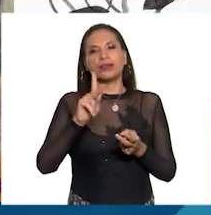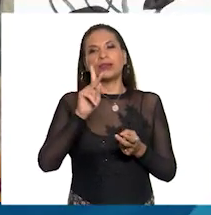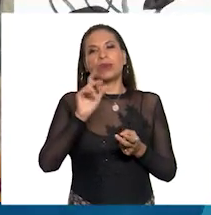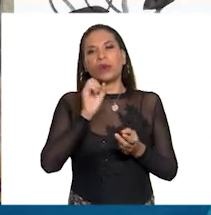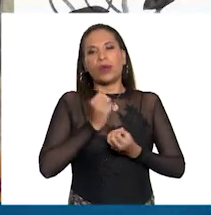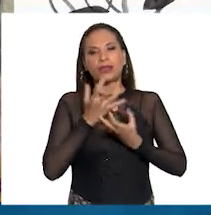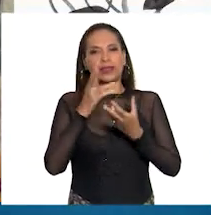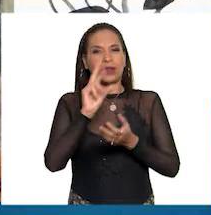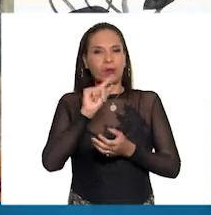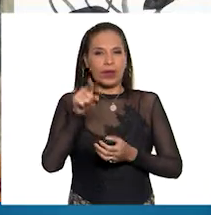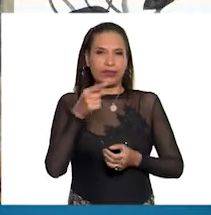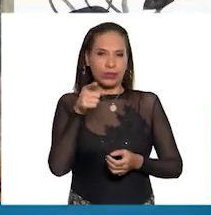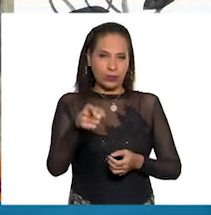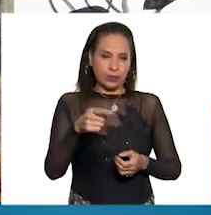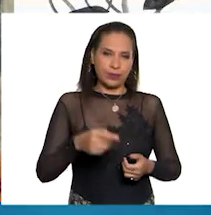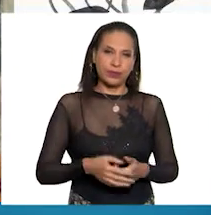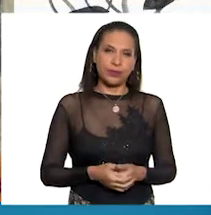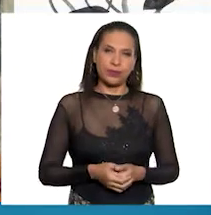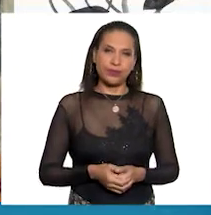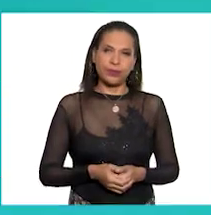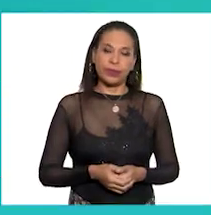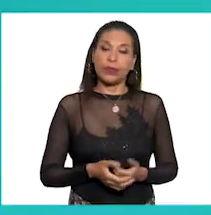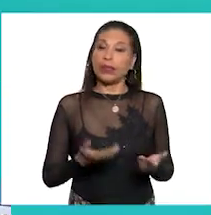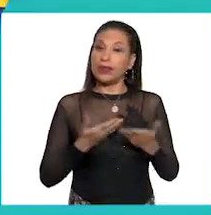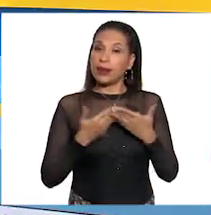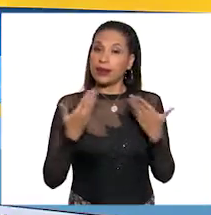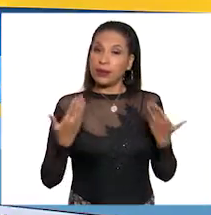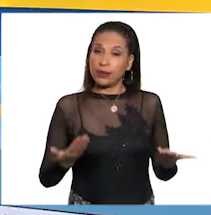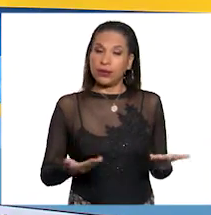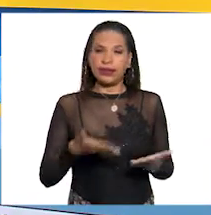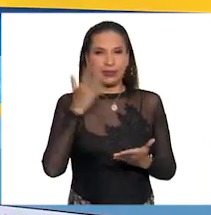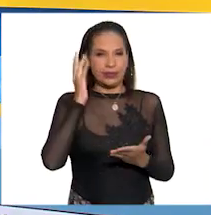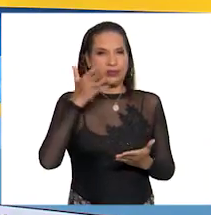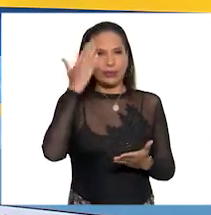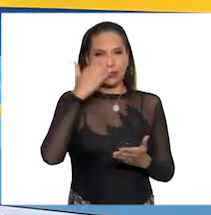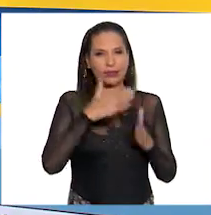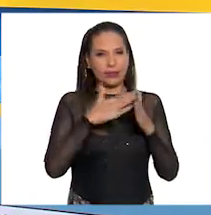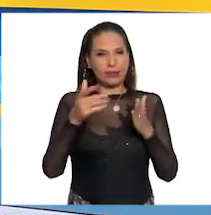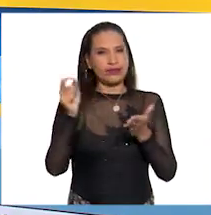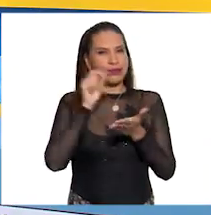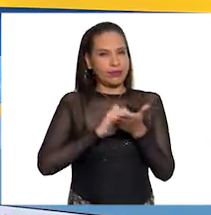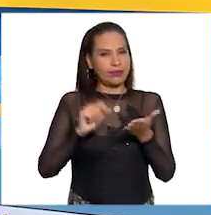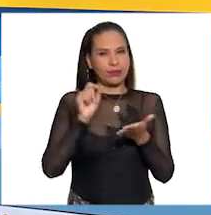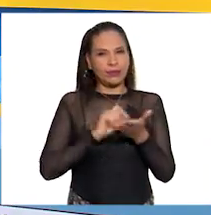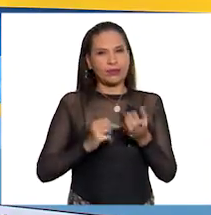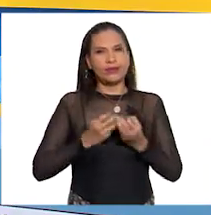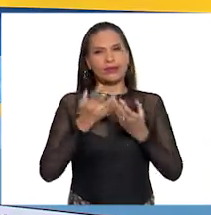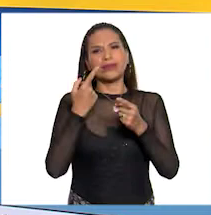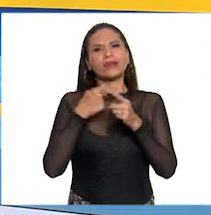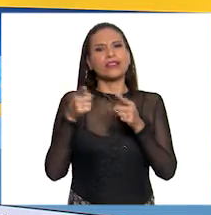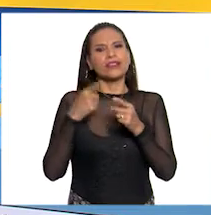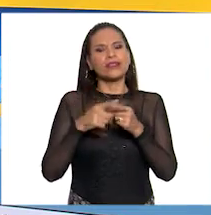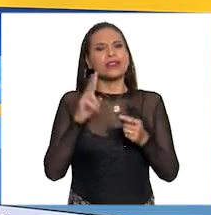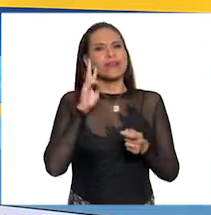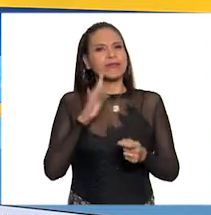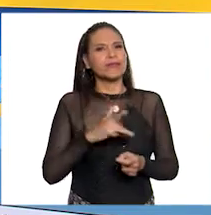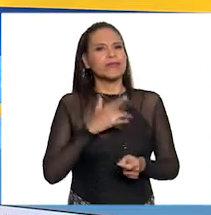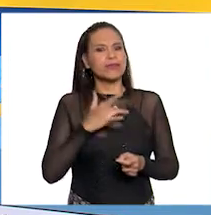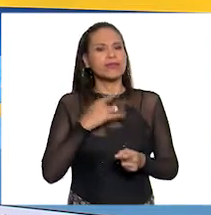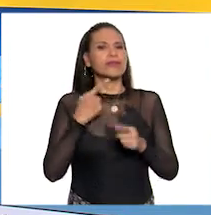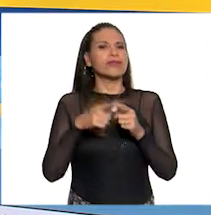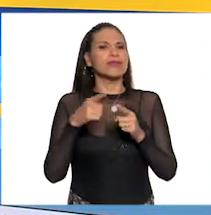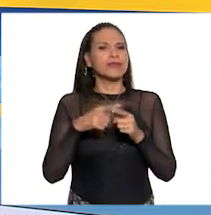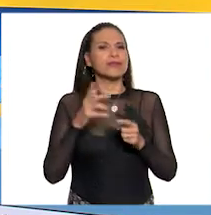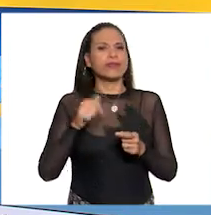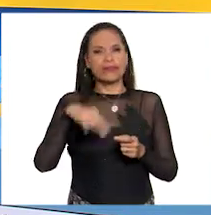tú. Bien, ahora ya sabemos que a través de la literatura se expresaban distintas percepciones acerca de lo